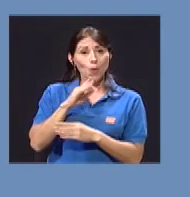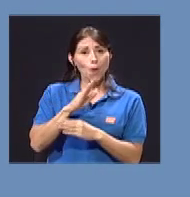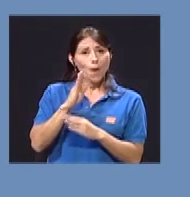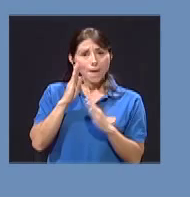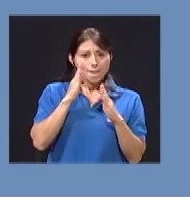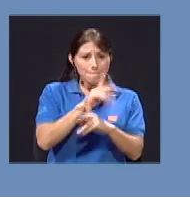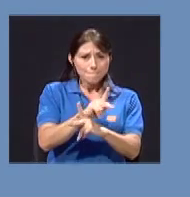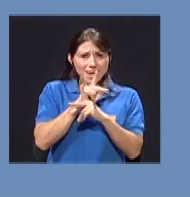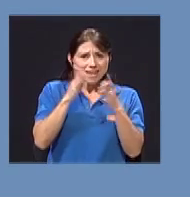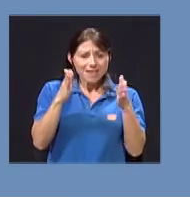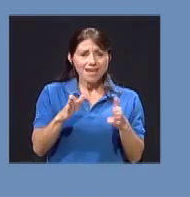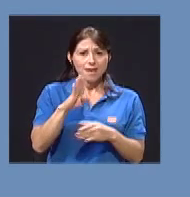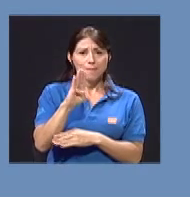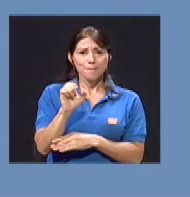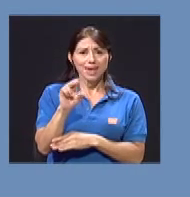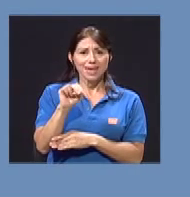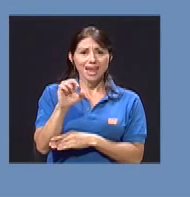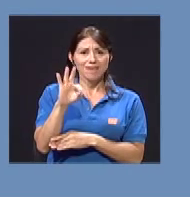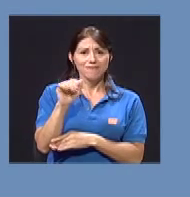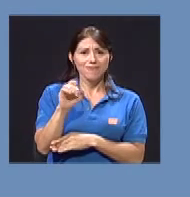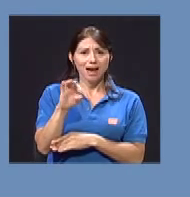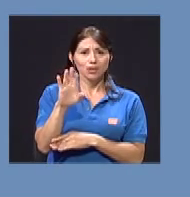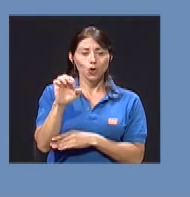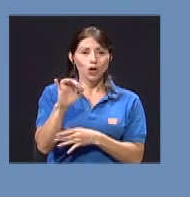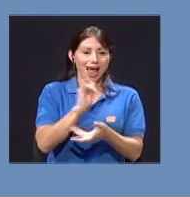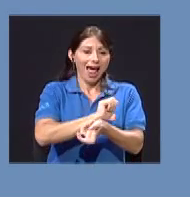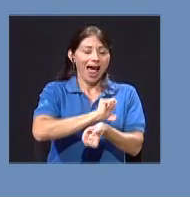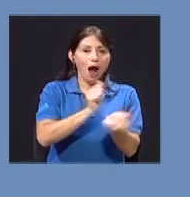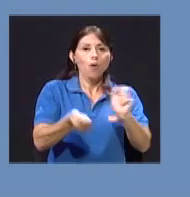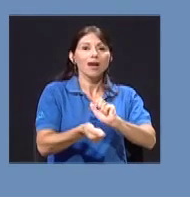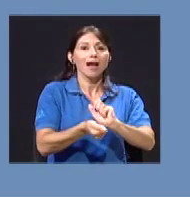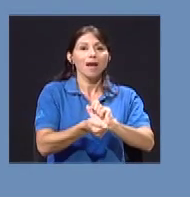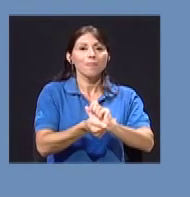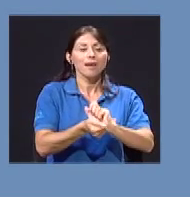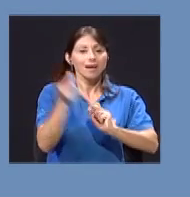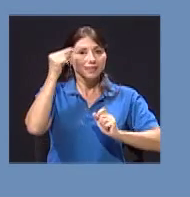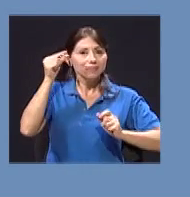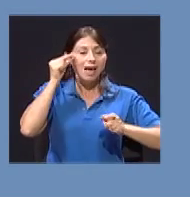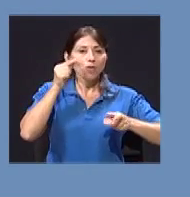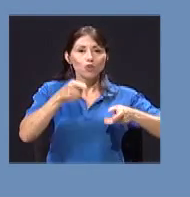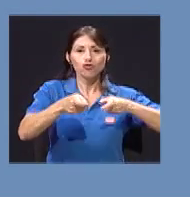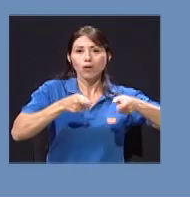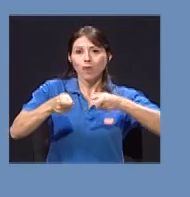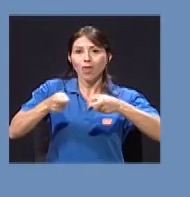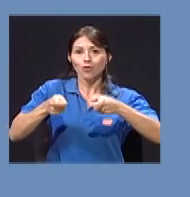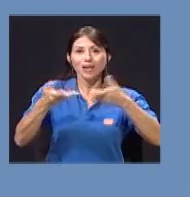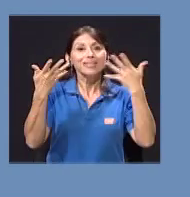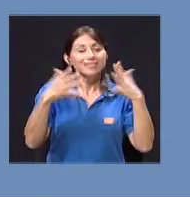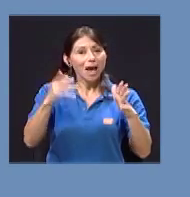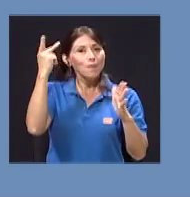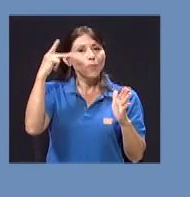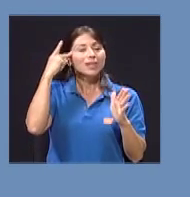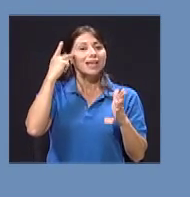Estado benefactor a un Estado regulador, ahí las políticas de salud cambian